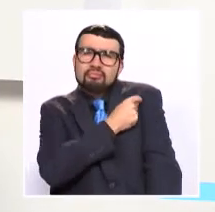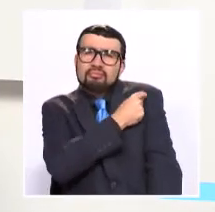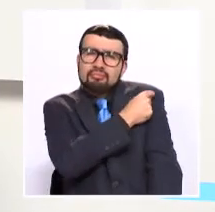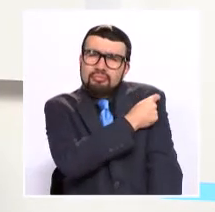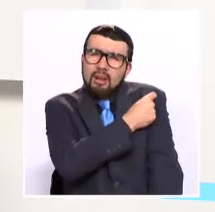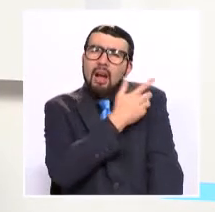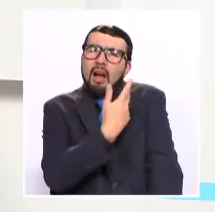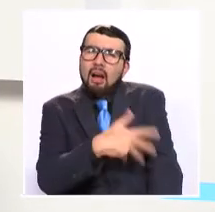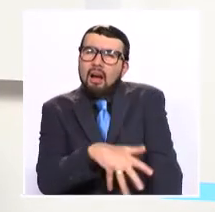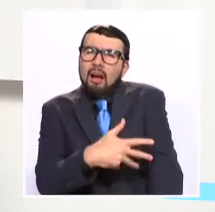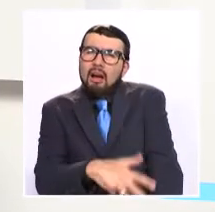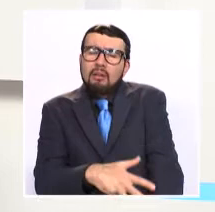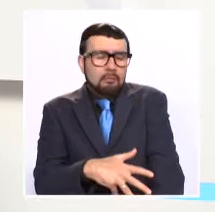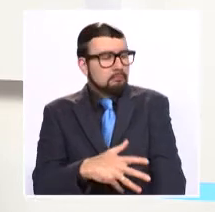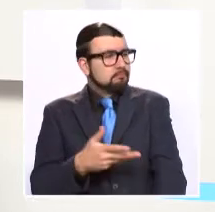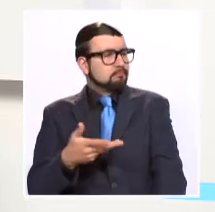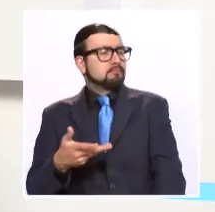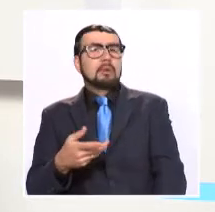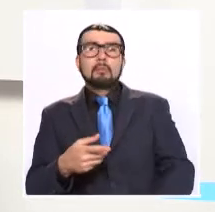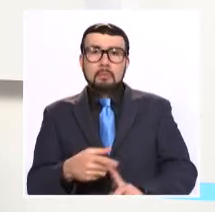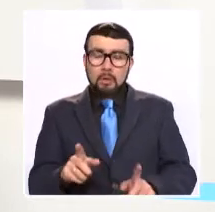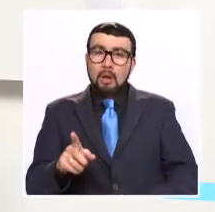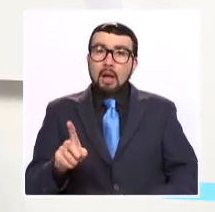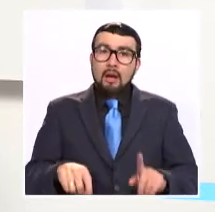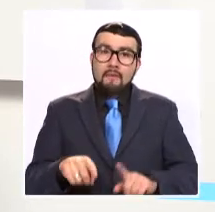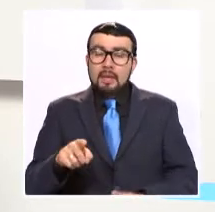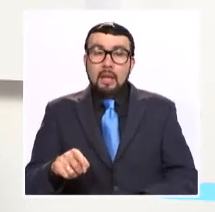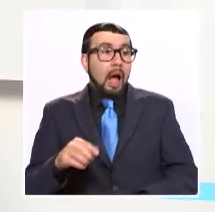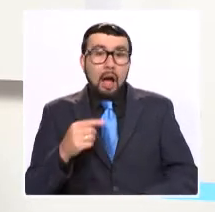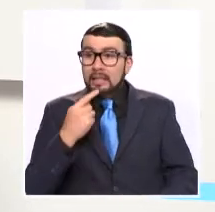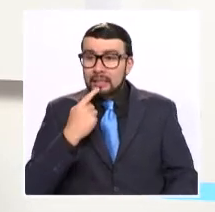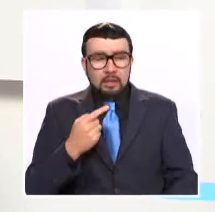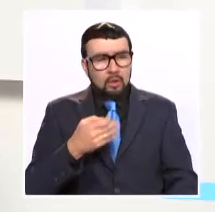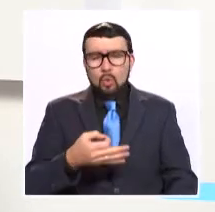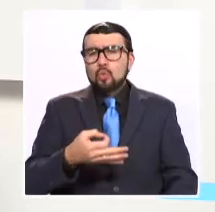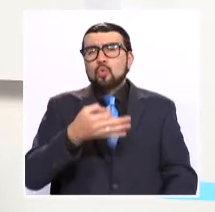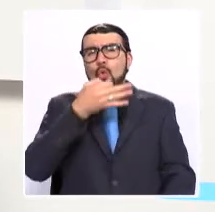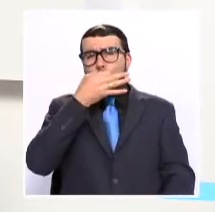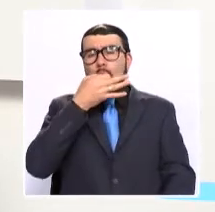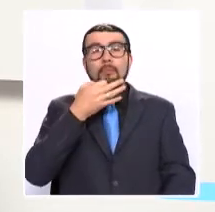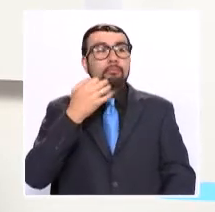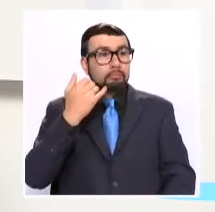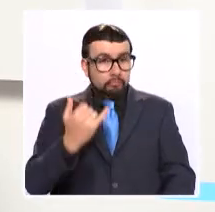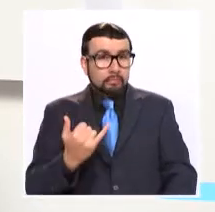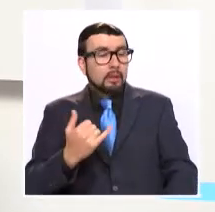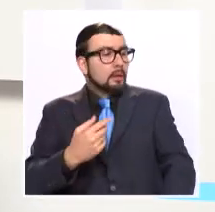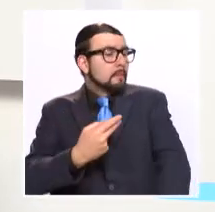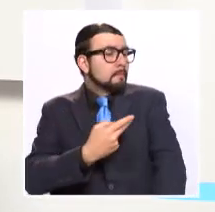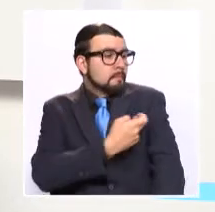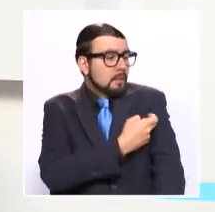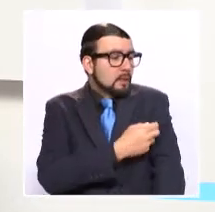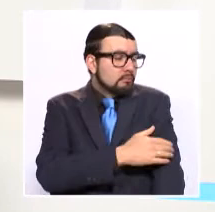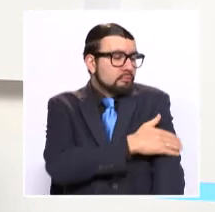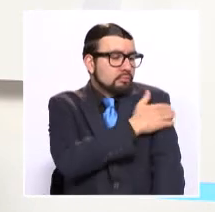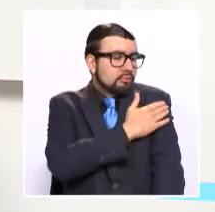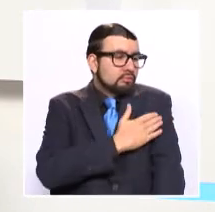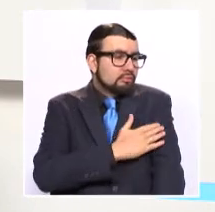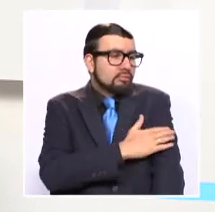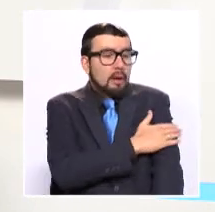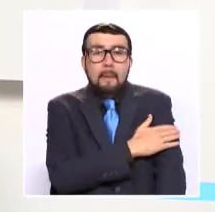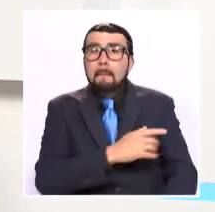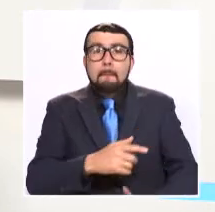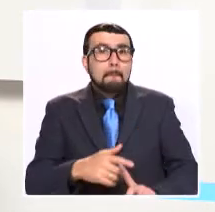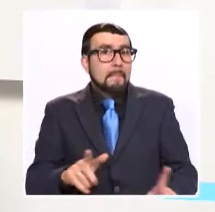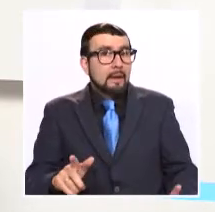Y en muchas ocasiones se utilizan antibióticos para estas reacciones que son locales, y realmente